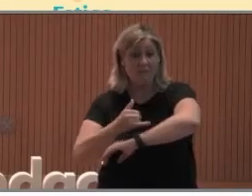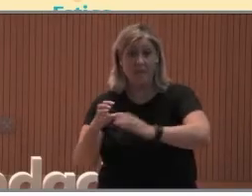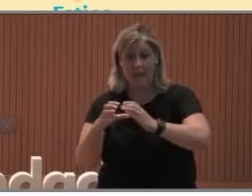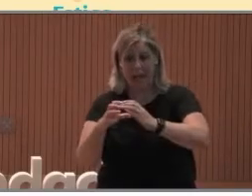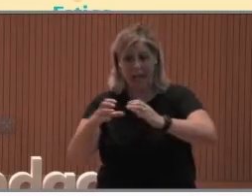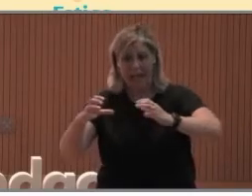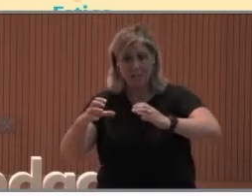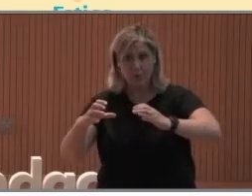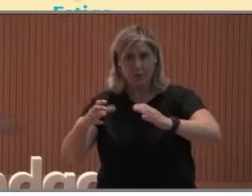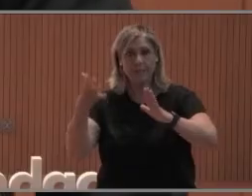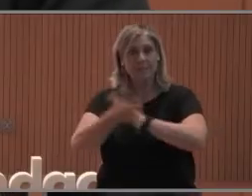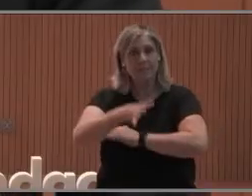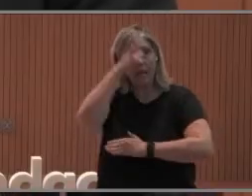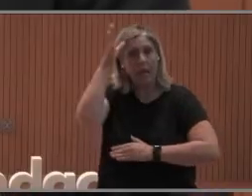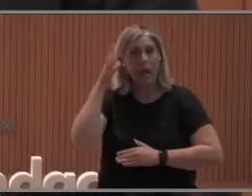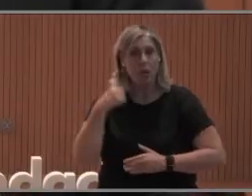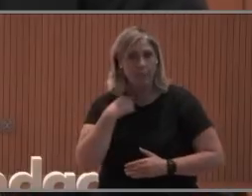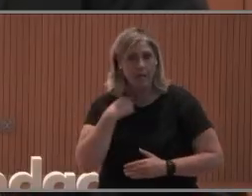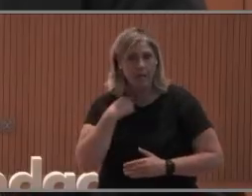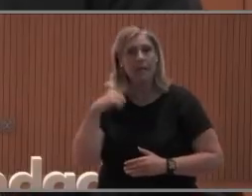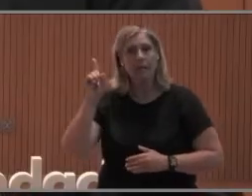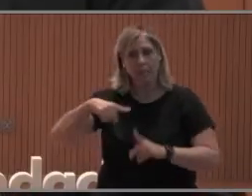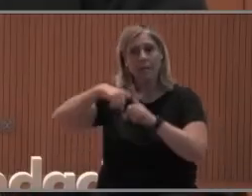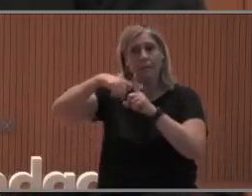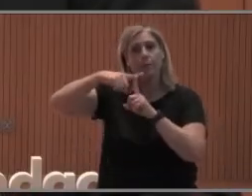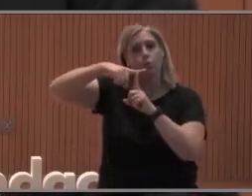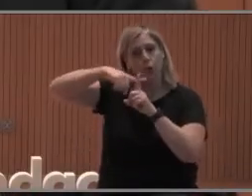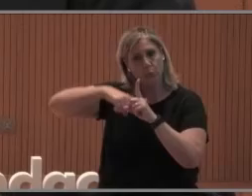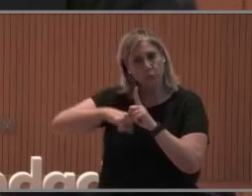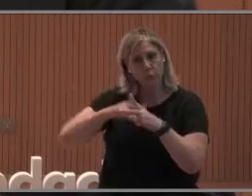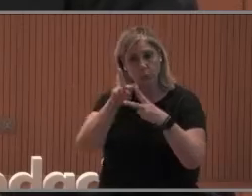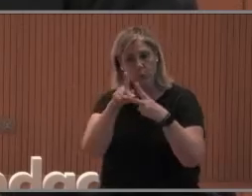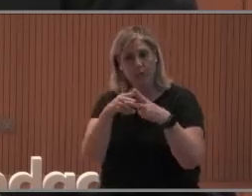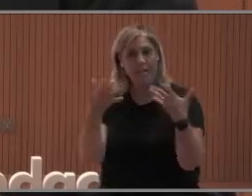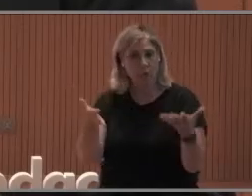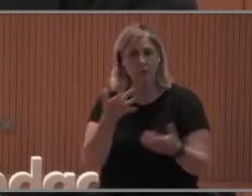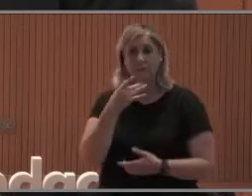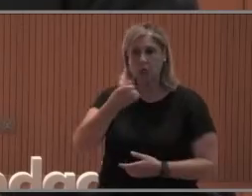podamos perder más calor. Entonces, si nos encontramos con mareo,